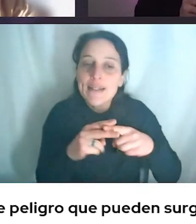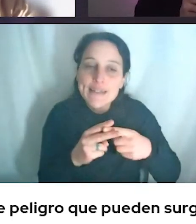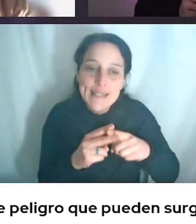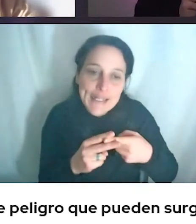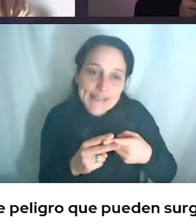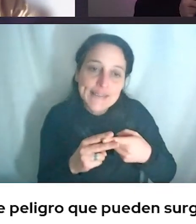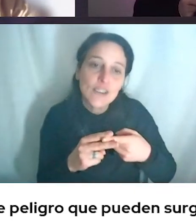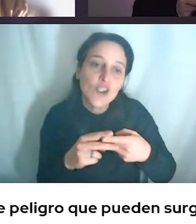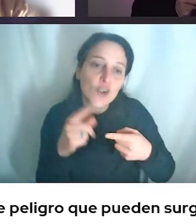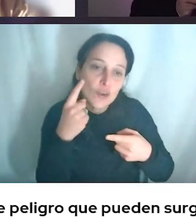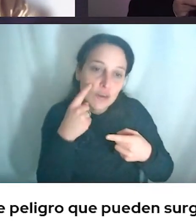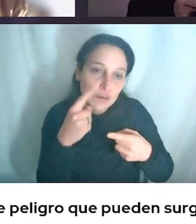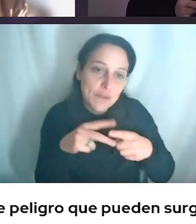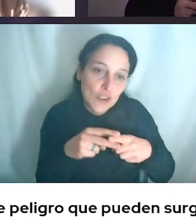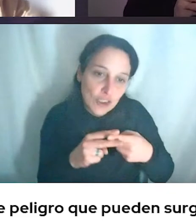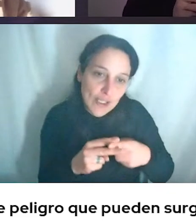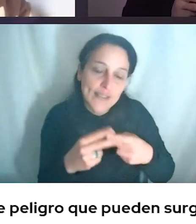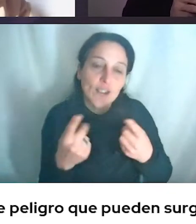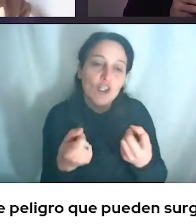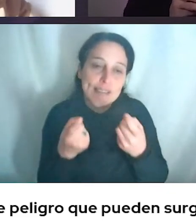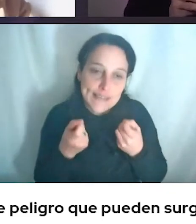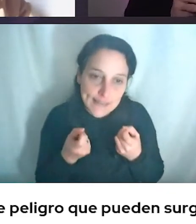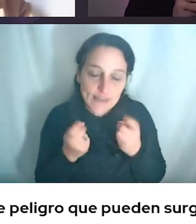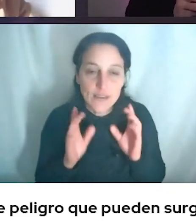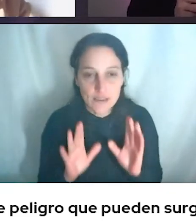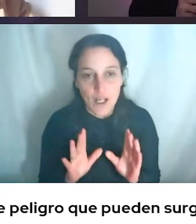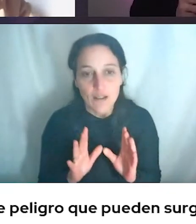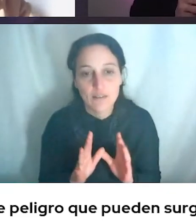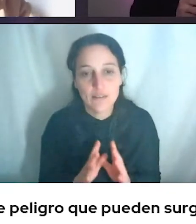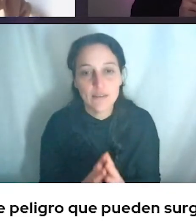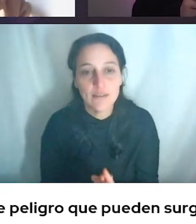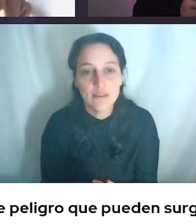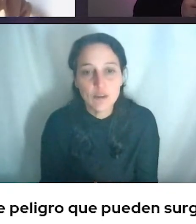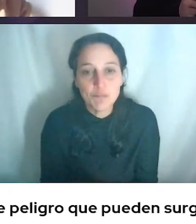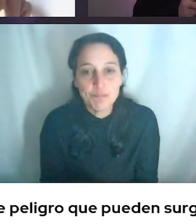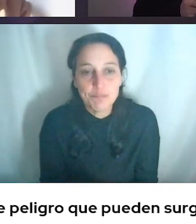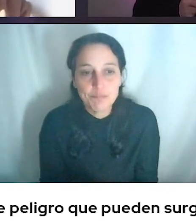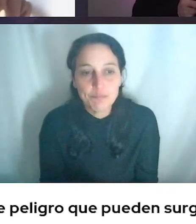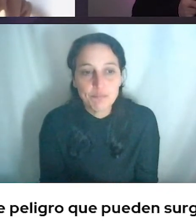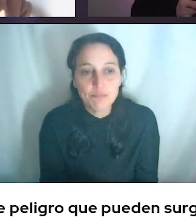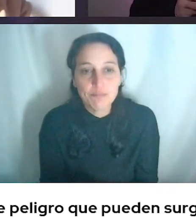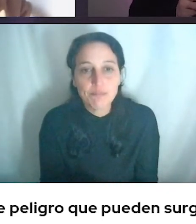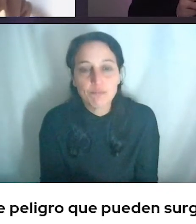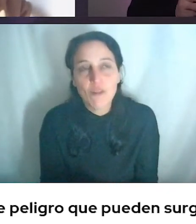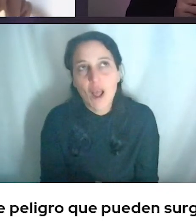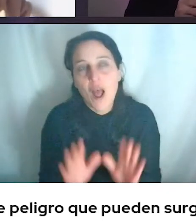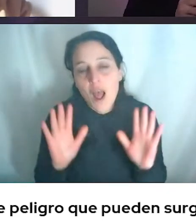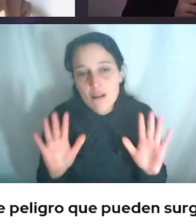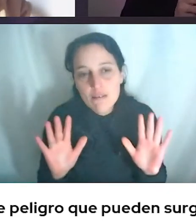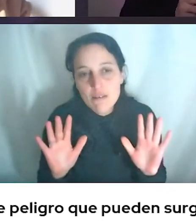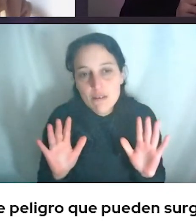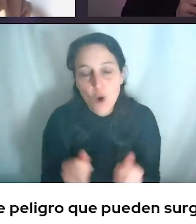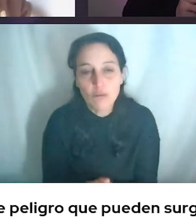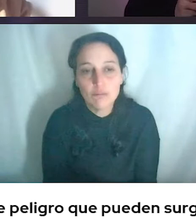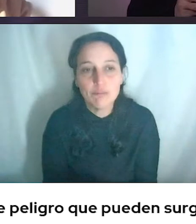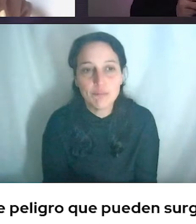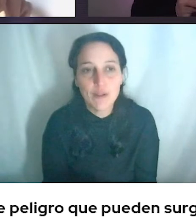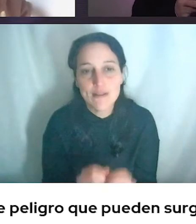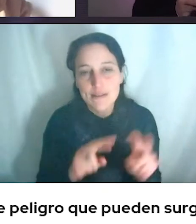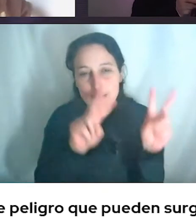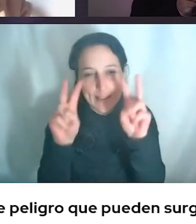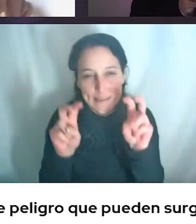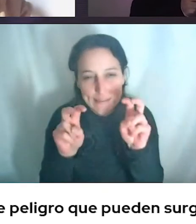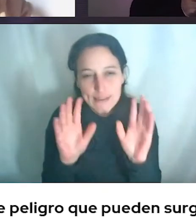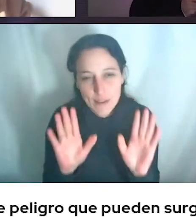los de los peligros más fuertes que encuentro en un proyecto cuando no sos desarrollador o